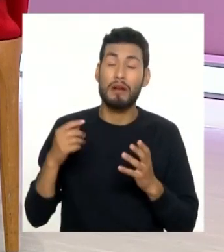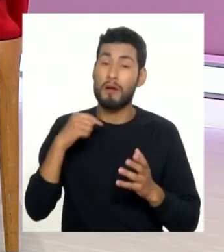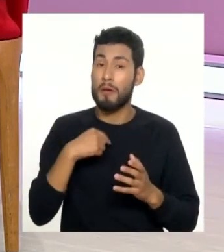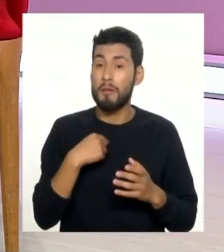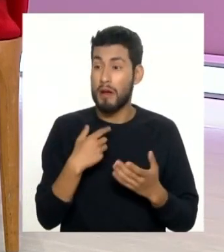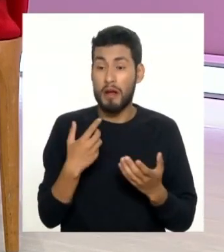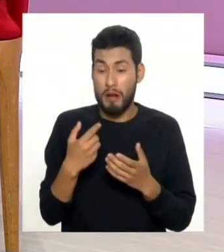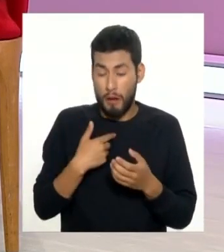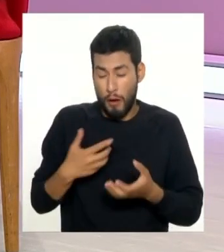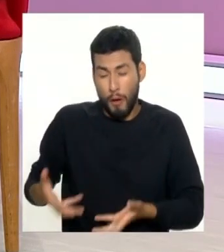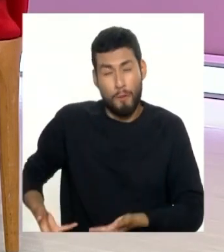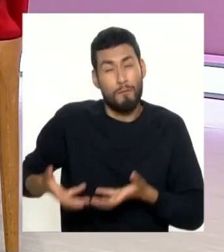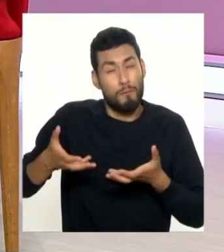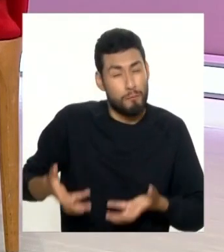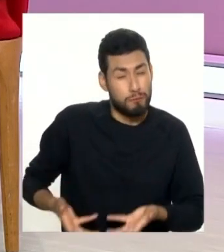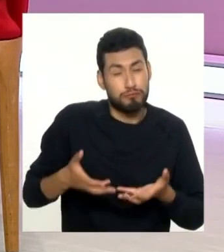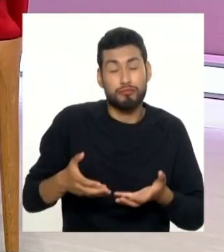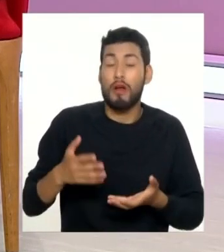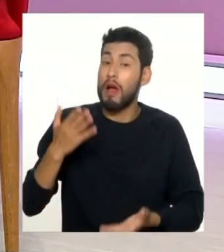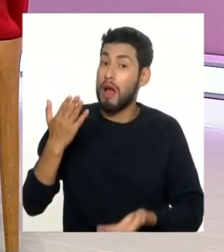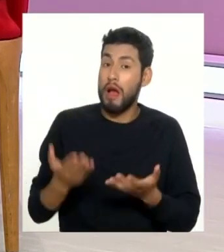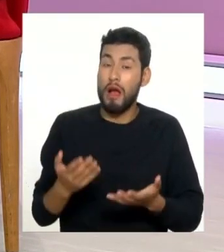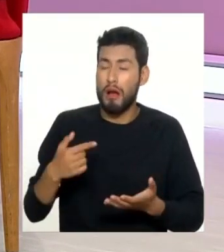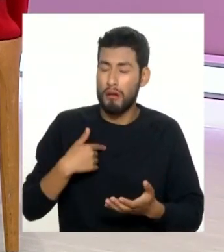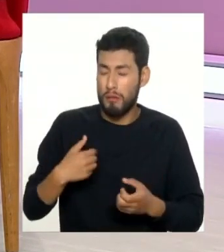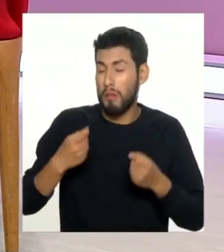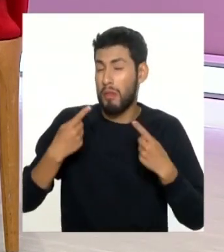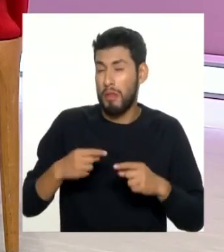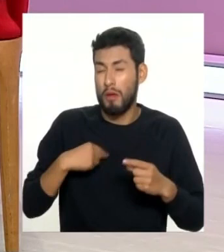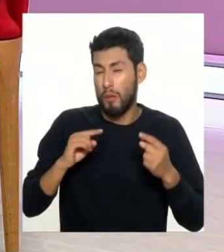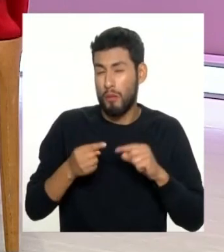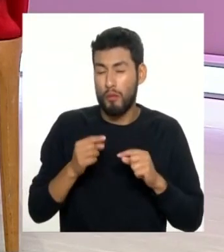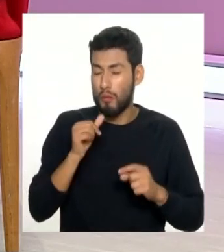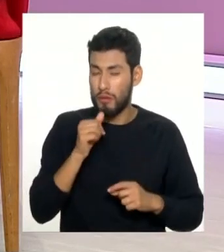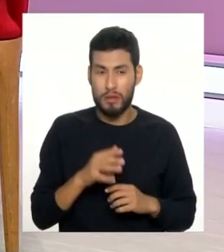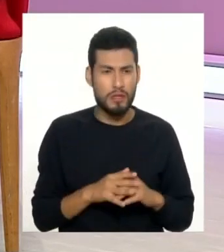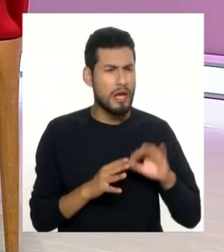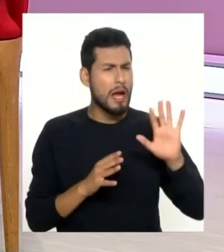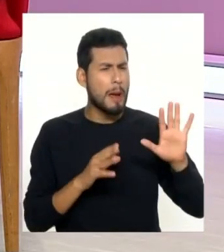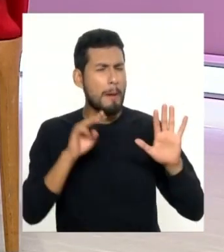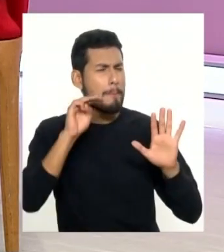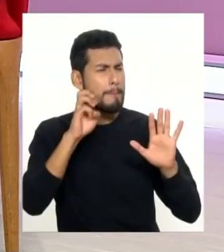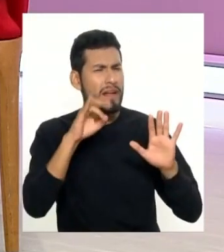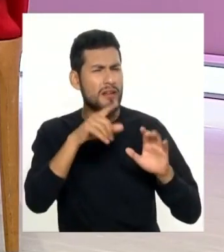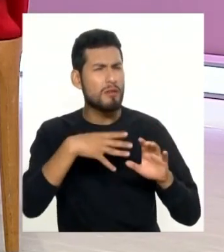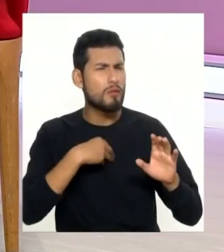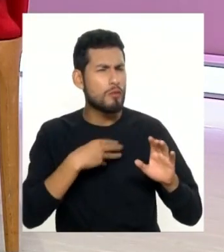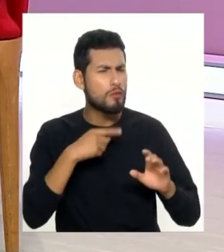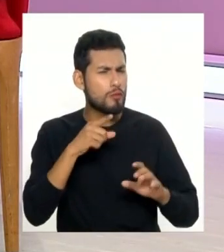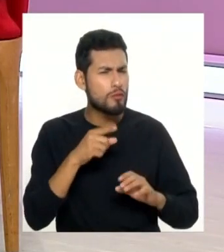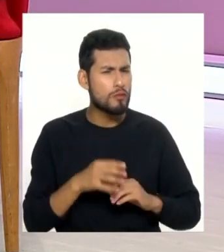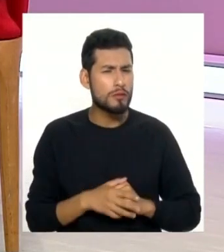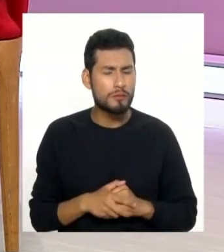de la fuerza. Así es. Y así he quedado bastante dolorida. Ok, Mary, una pregunta chiquita nomás. ¿Qué edad tienes tú?